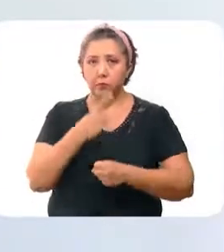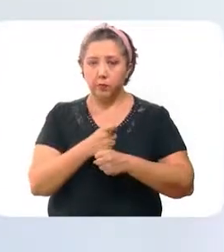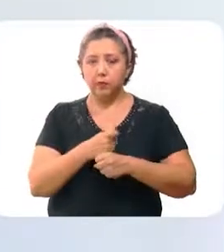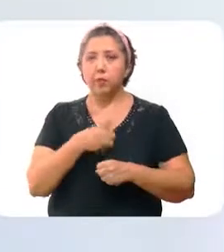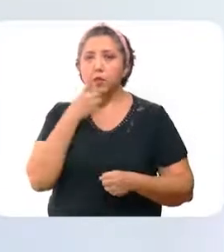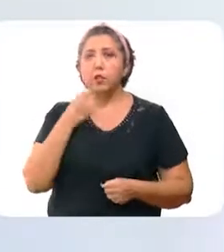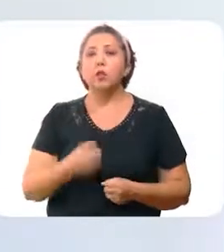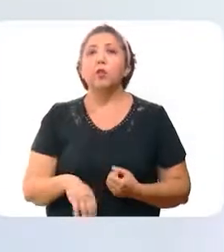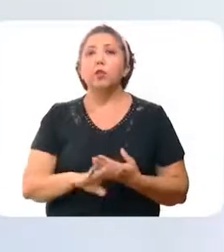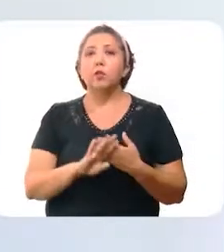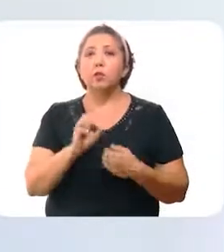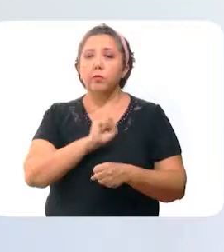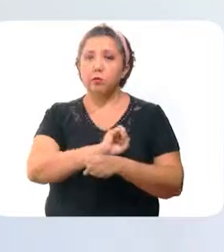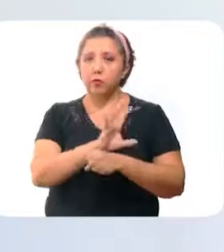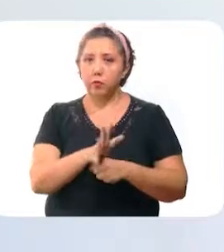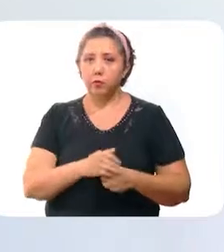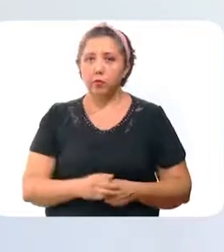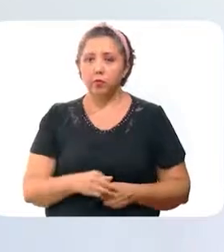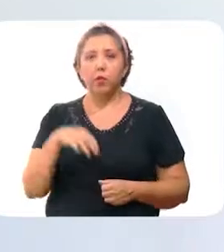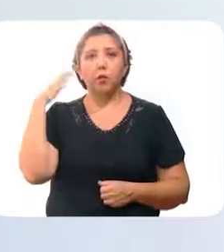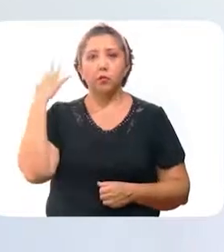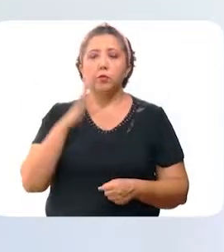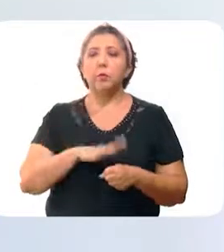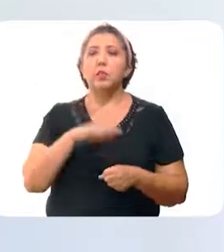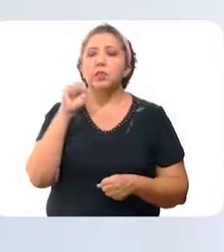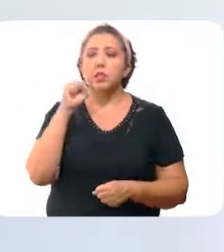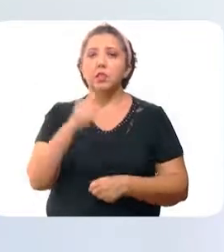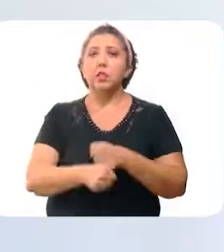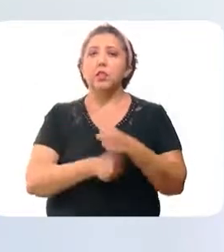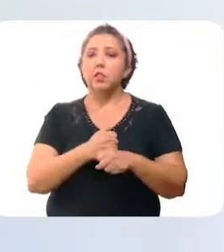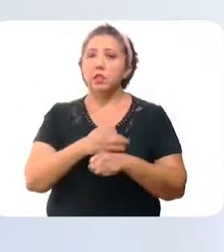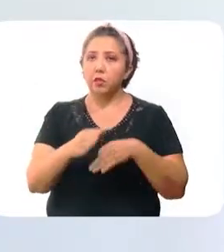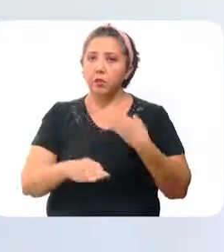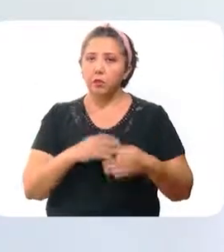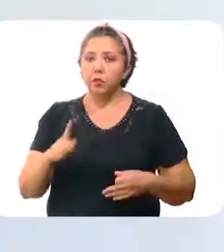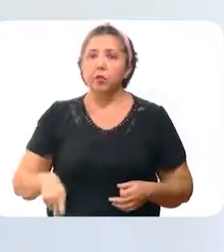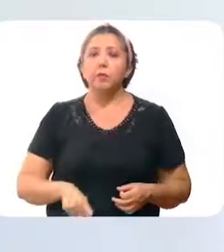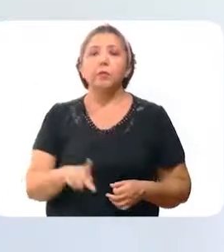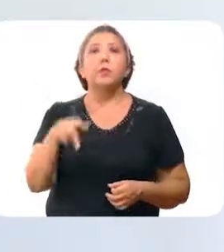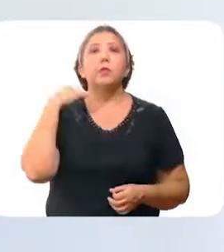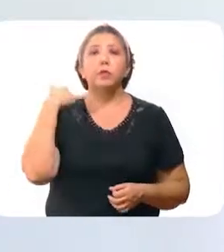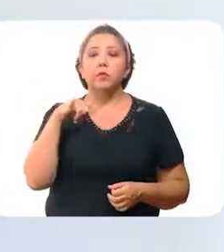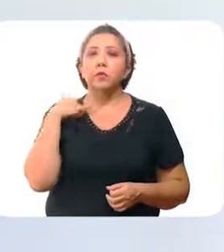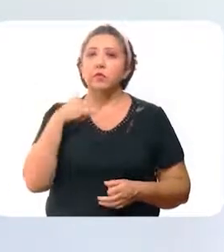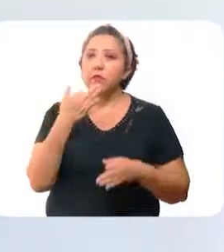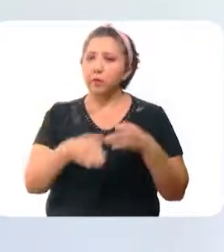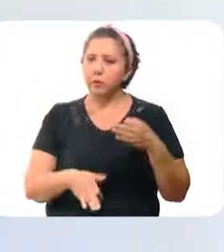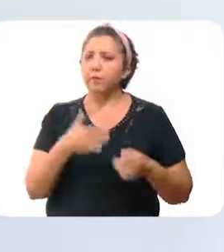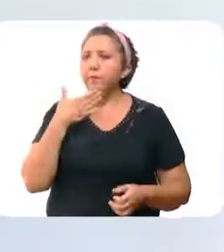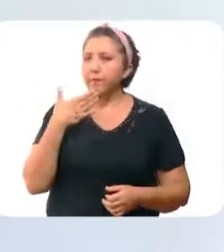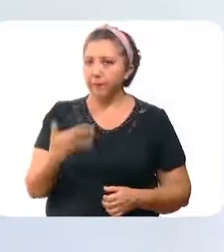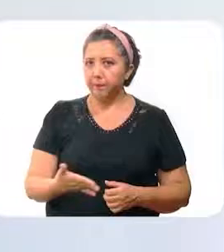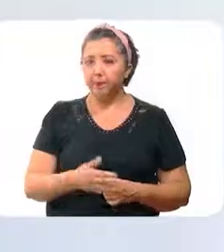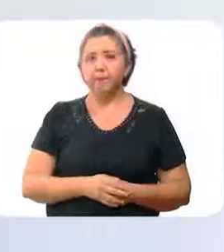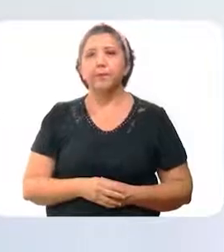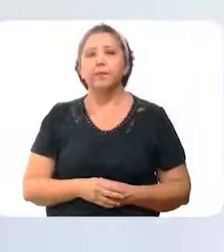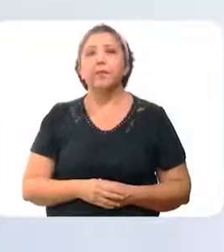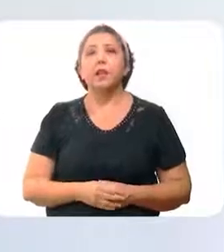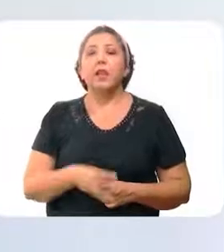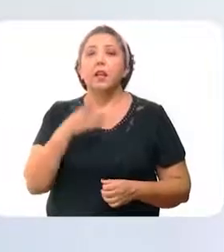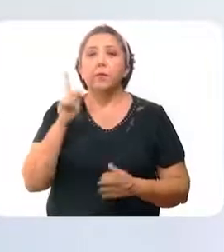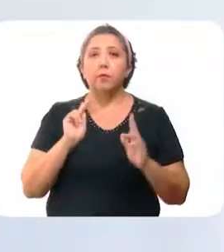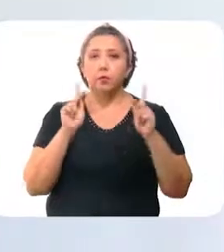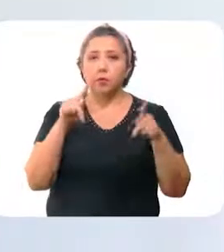dosis de la vacuna contra el coronavirus a adultos mayores de 60 años en todos los municipios de Yucatán concluyó de manera satisfactoria.